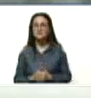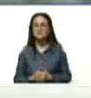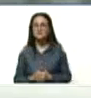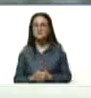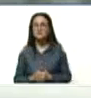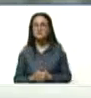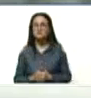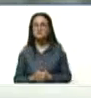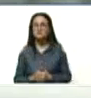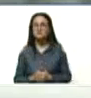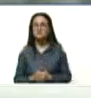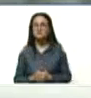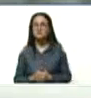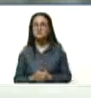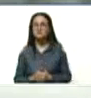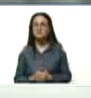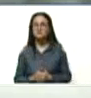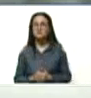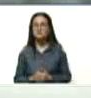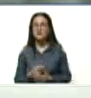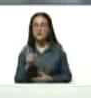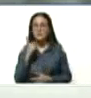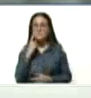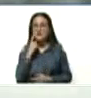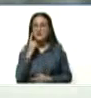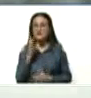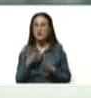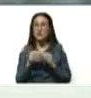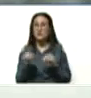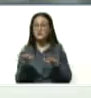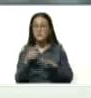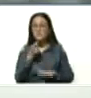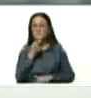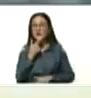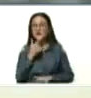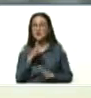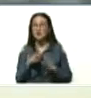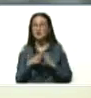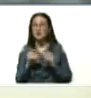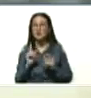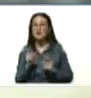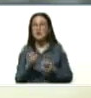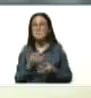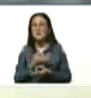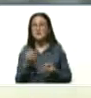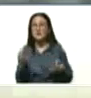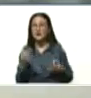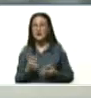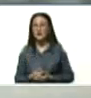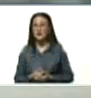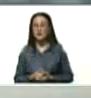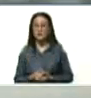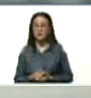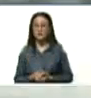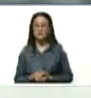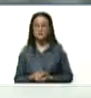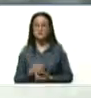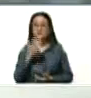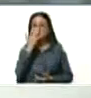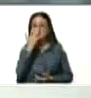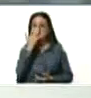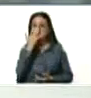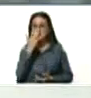Desteñido. Hay que estar pendiente, todo tiene que ser bello, todo tiene que estar perfecto. Ahí vi la imagen, no sé si me pueden poner la